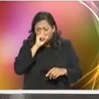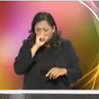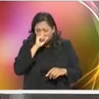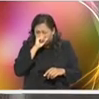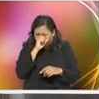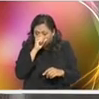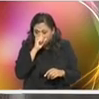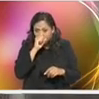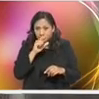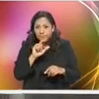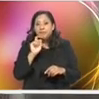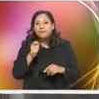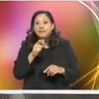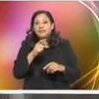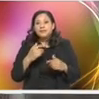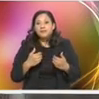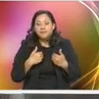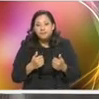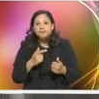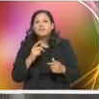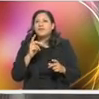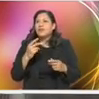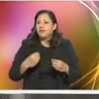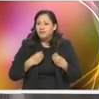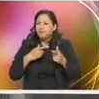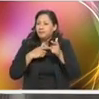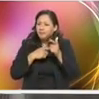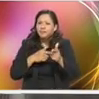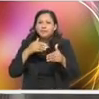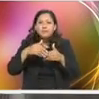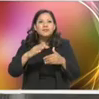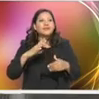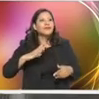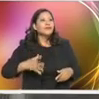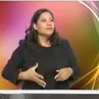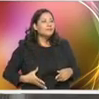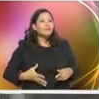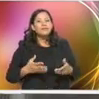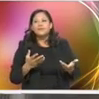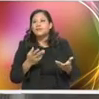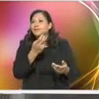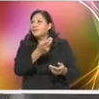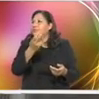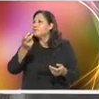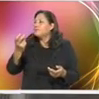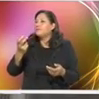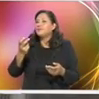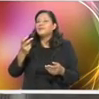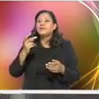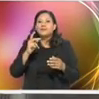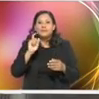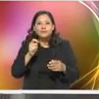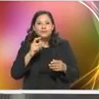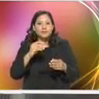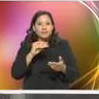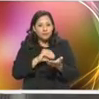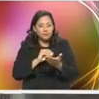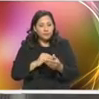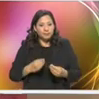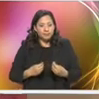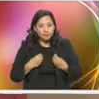vivirlo, es cuestionar, es vivir, es estar hacia adelante, es estar orgulloso de esto que es ser vivo. Claro.